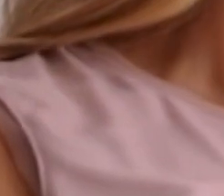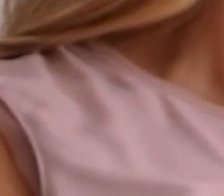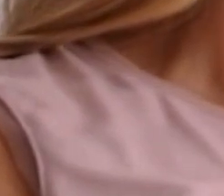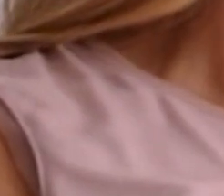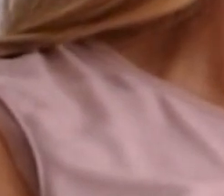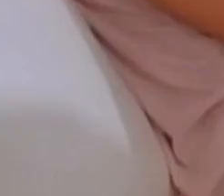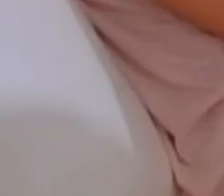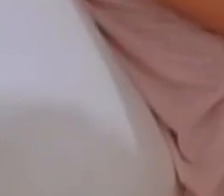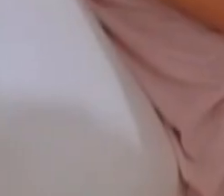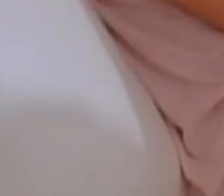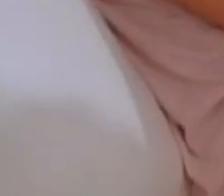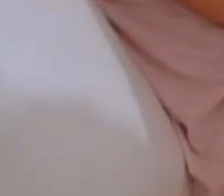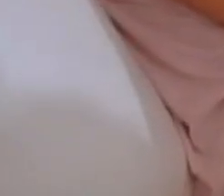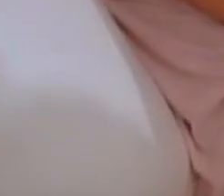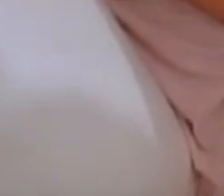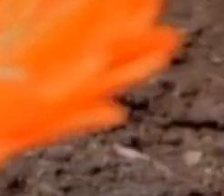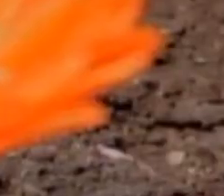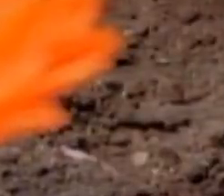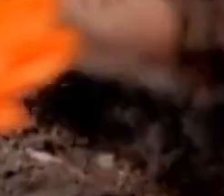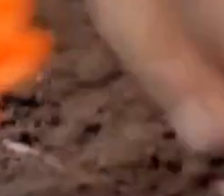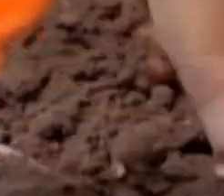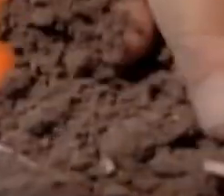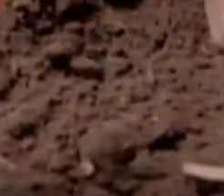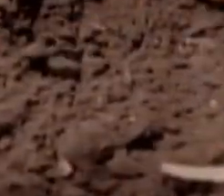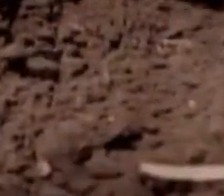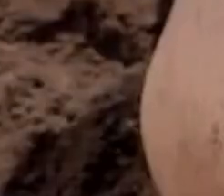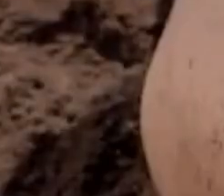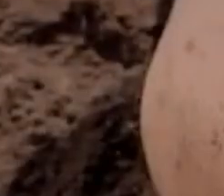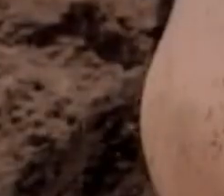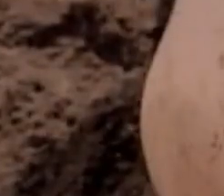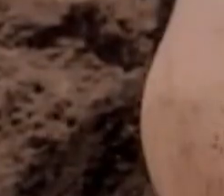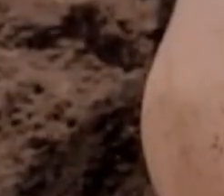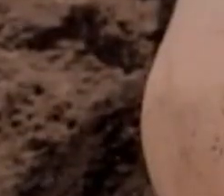Verlos crecer me emociona cada día.